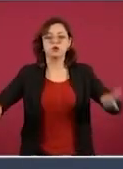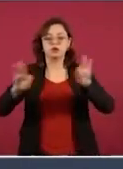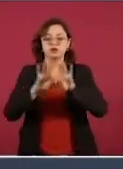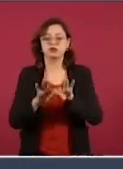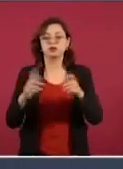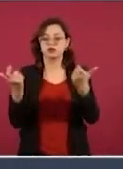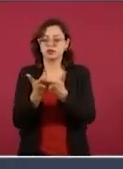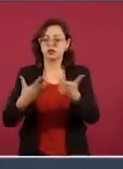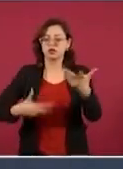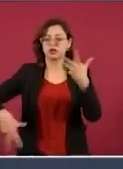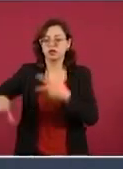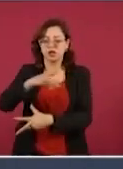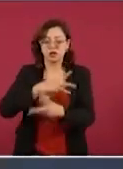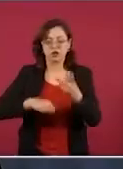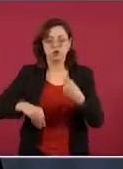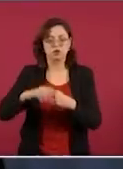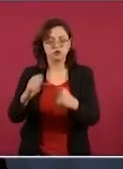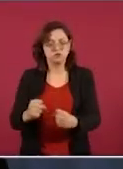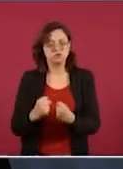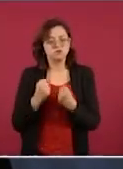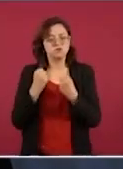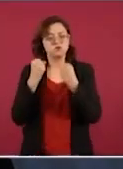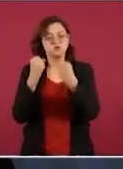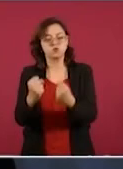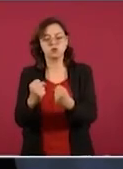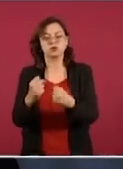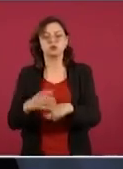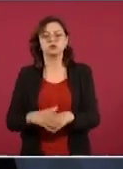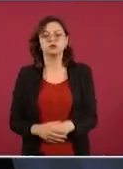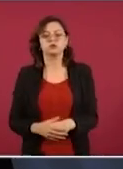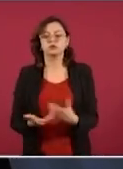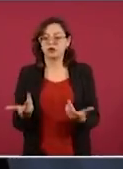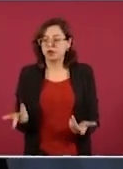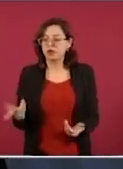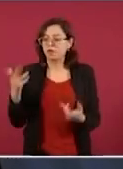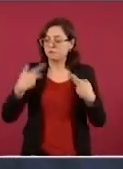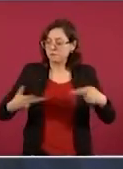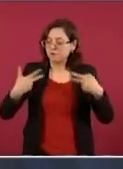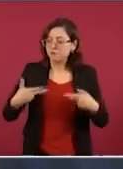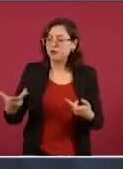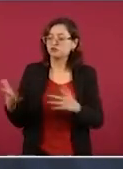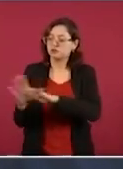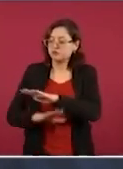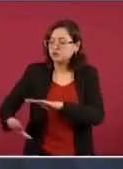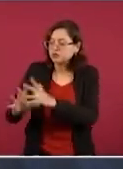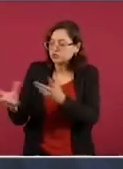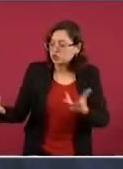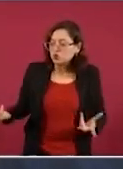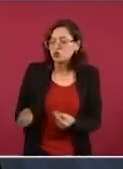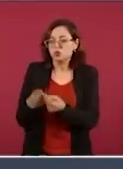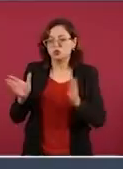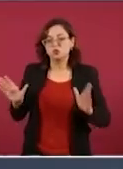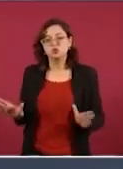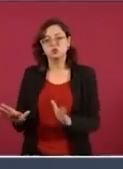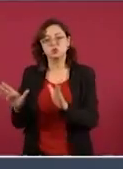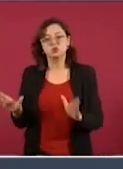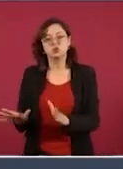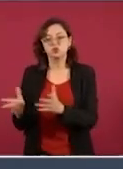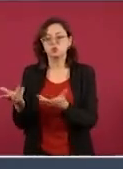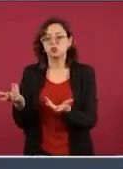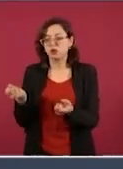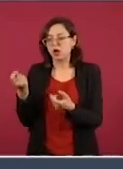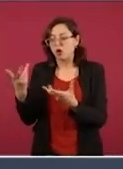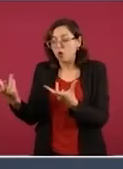fortalecimiento de la economía promovida desde abajo con la gente y para la gente ha